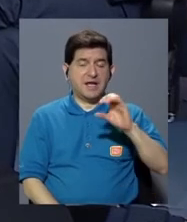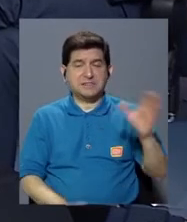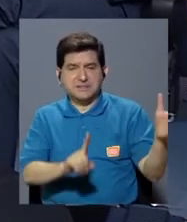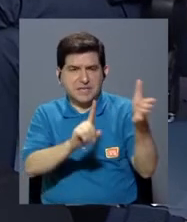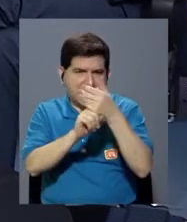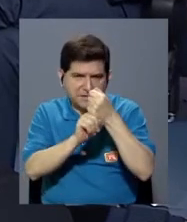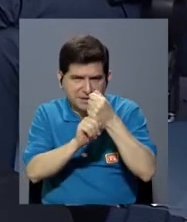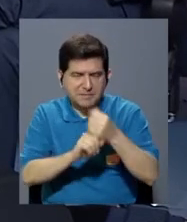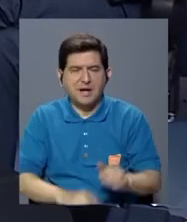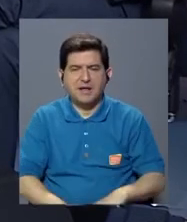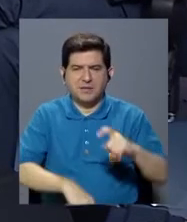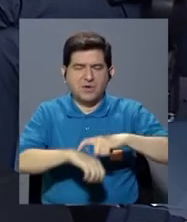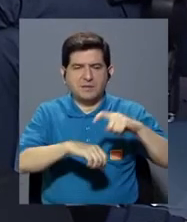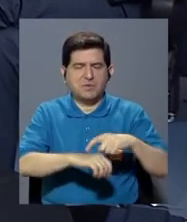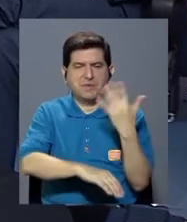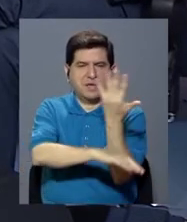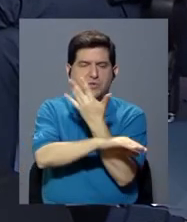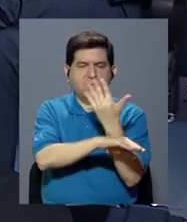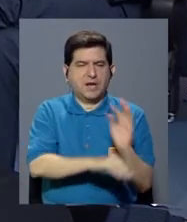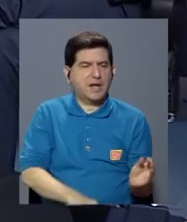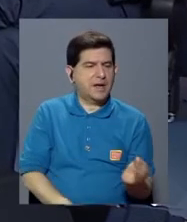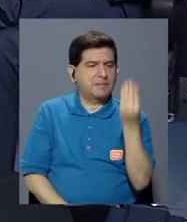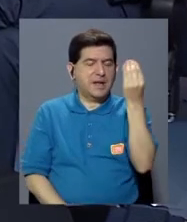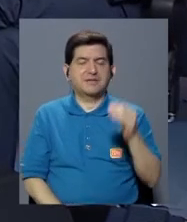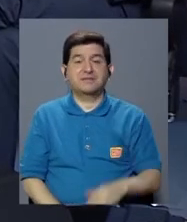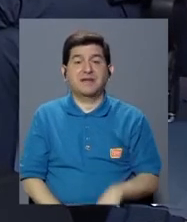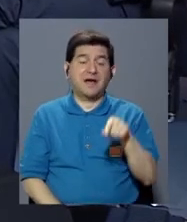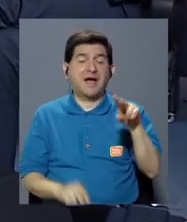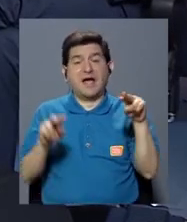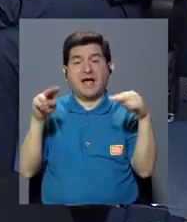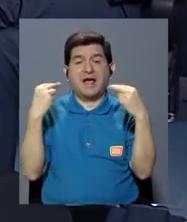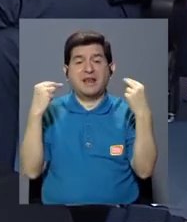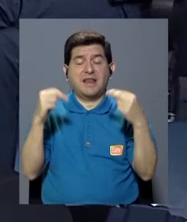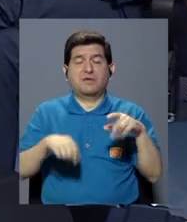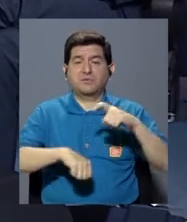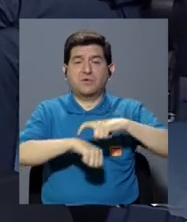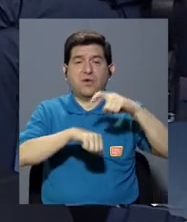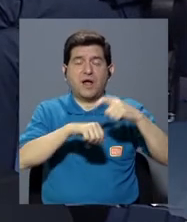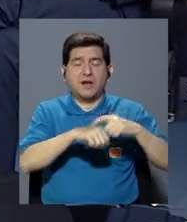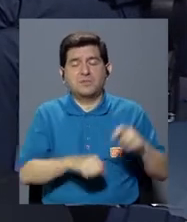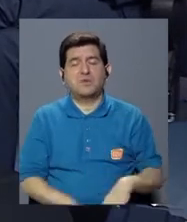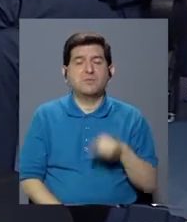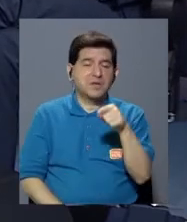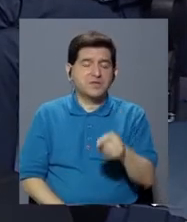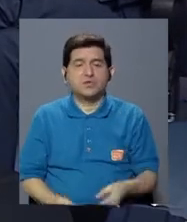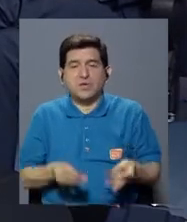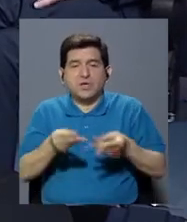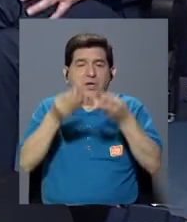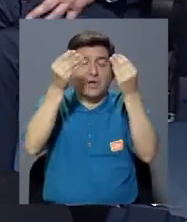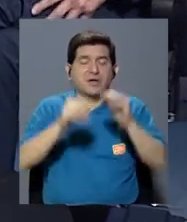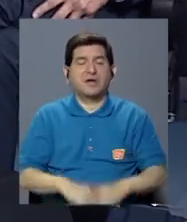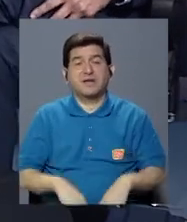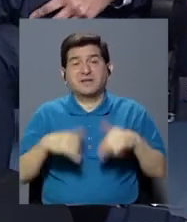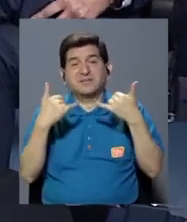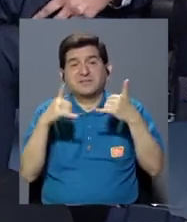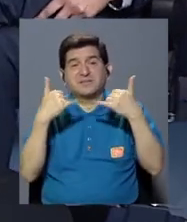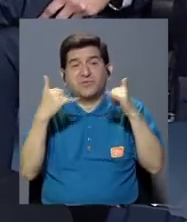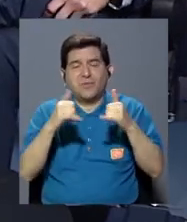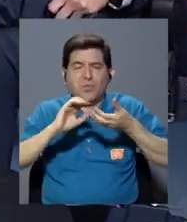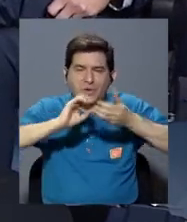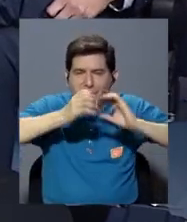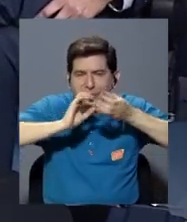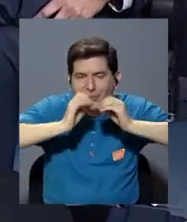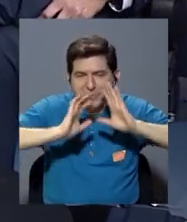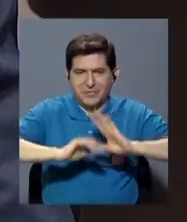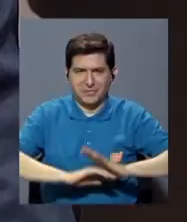carbono se capturó cuando la planta creció, digamos que es neutro cuando se emitió. Bueno, es un juego de emisiones,